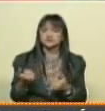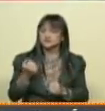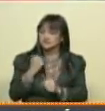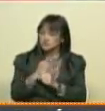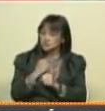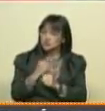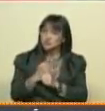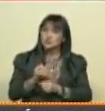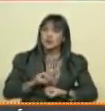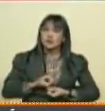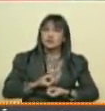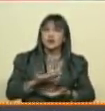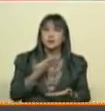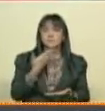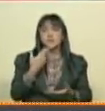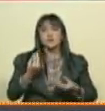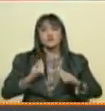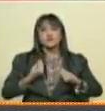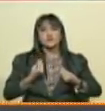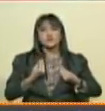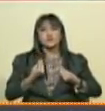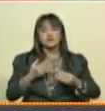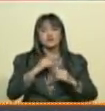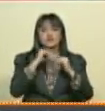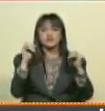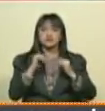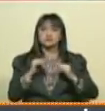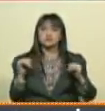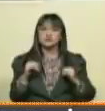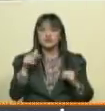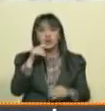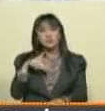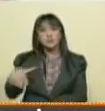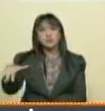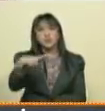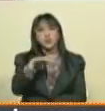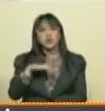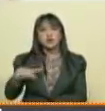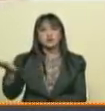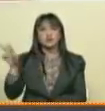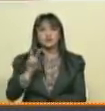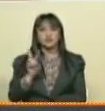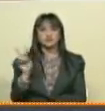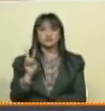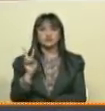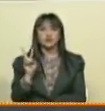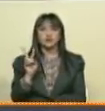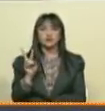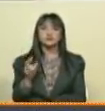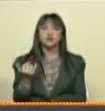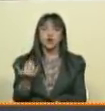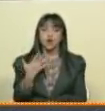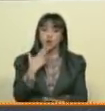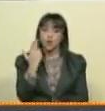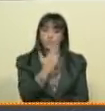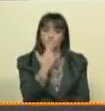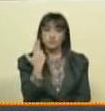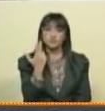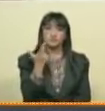para darle vida, darle felicidad al pueblo venezolano. Ratificamos nuestro